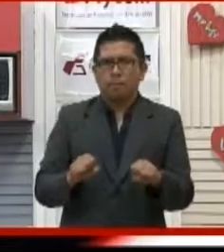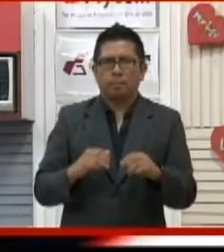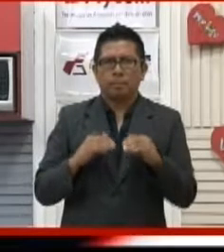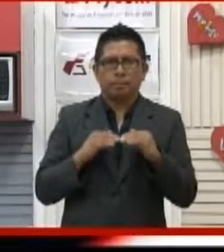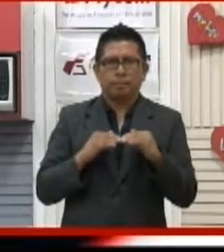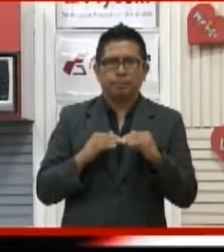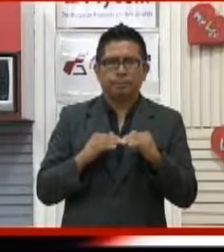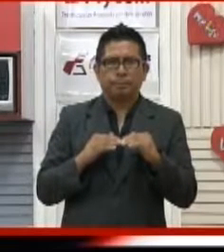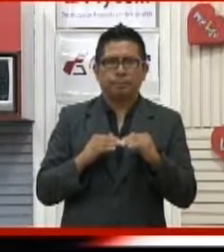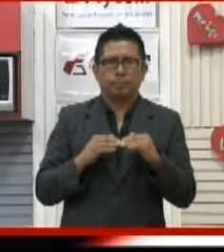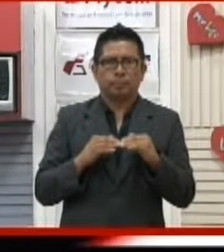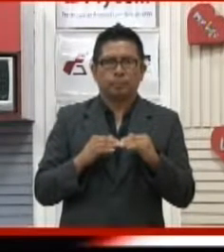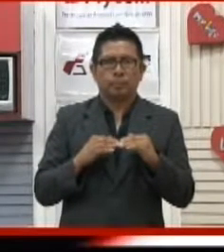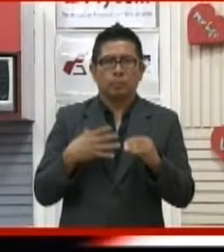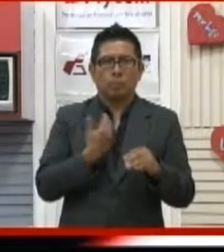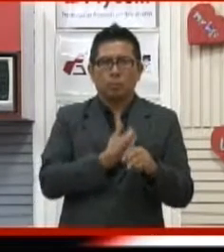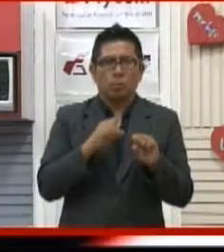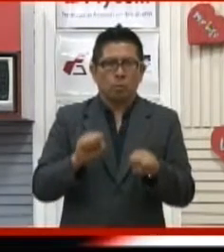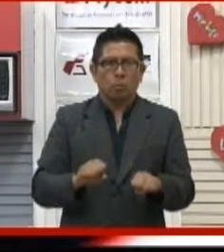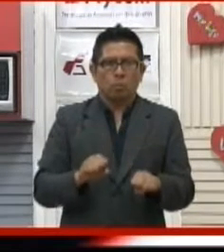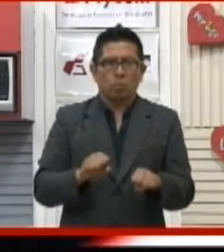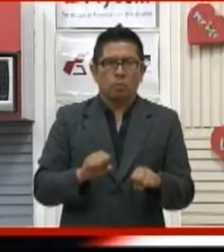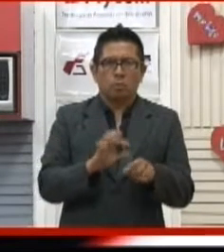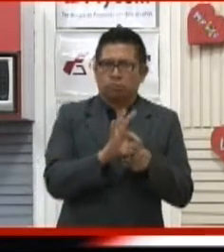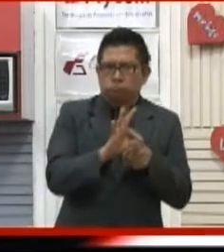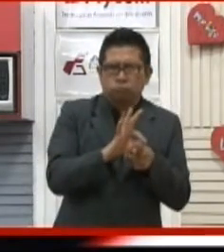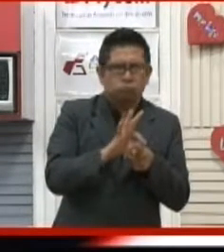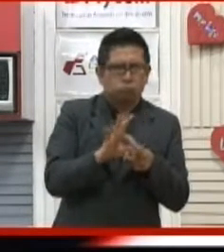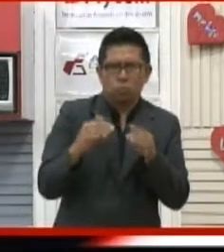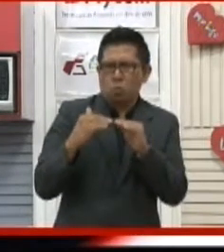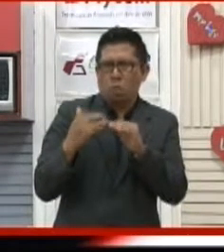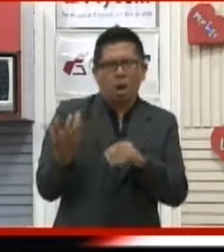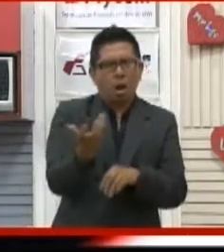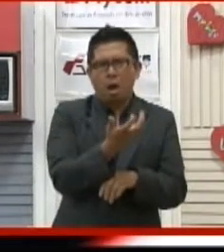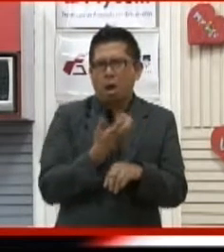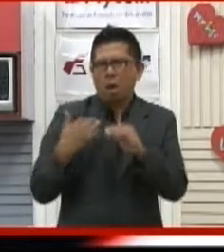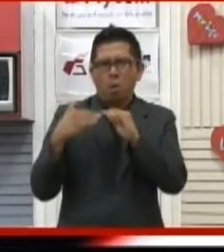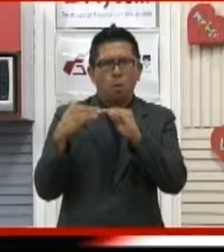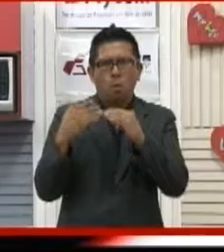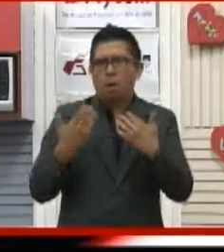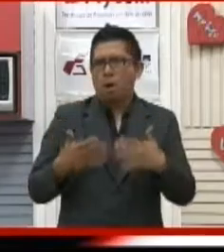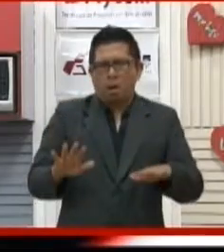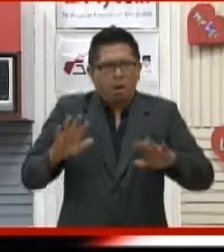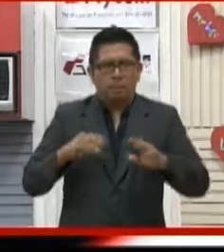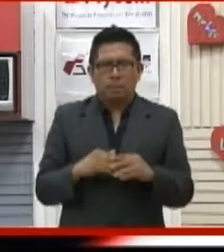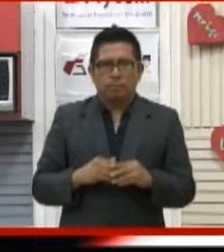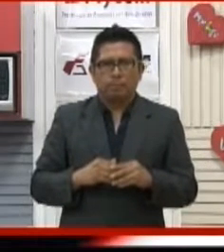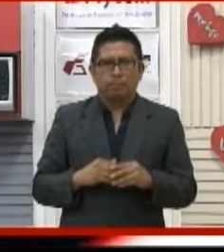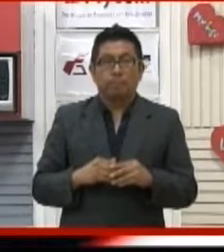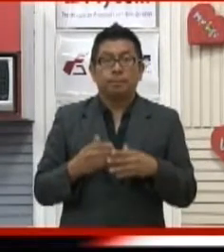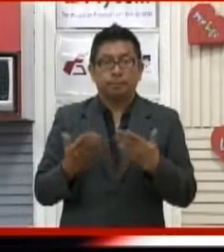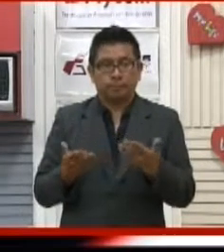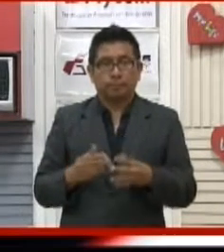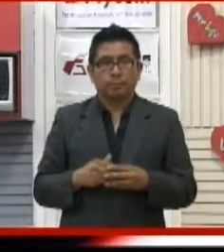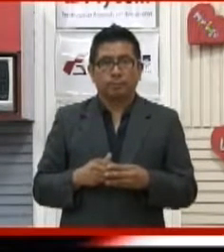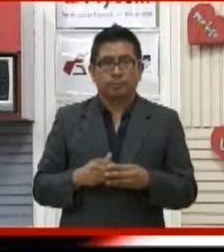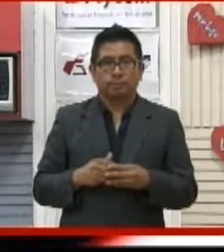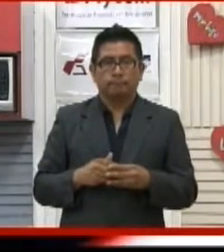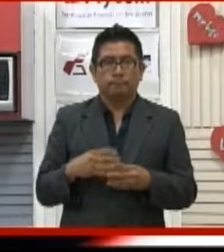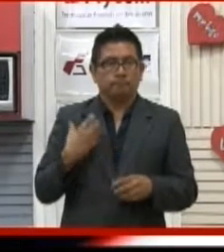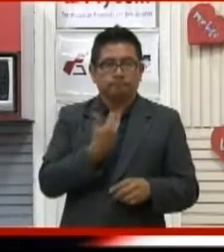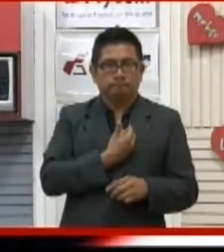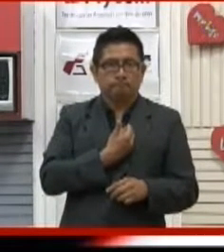trabajar, funcionar como cualquier persona normal, ¿verdad? Y pues creo de que ese es el reto que